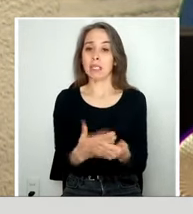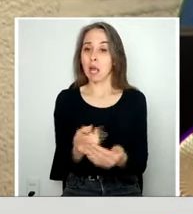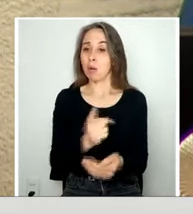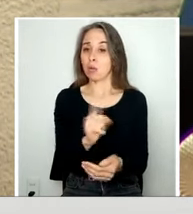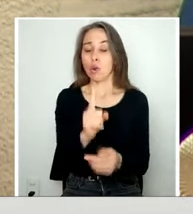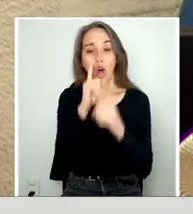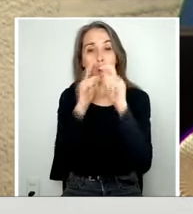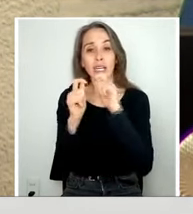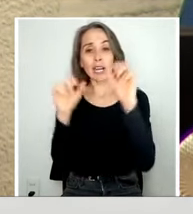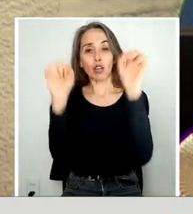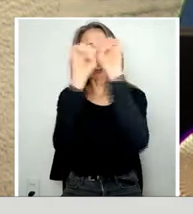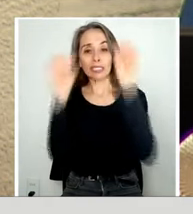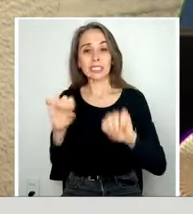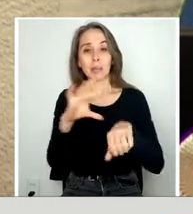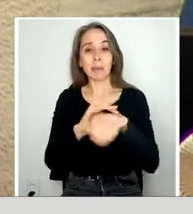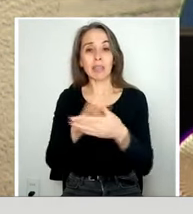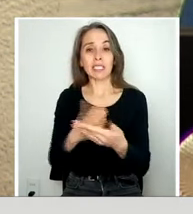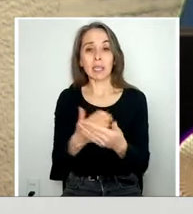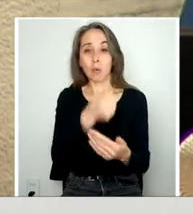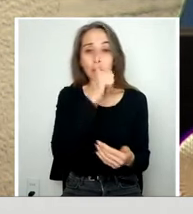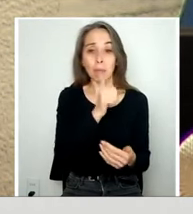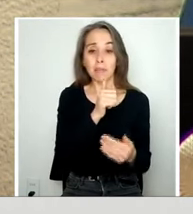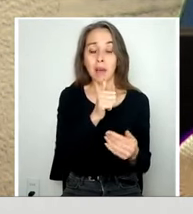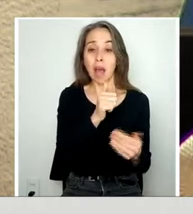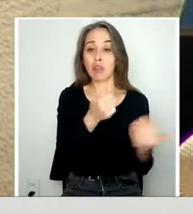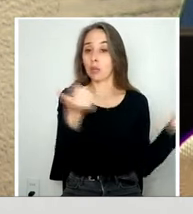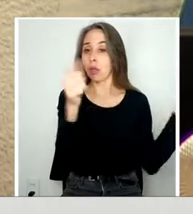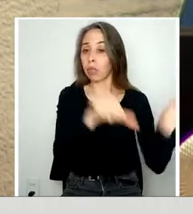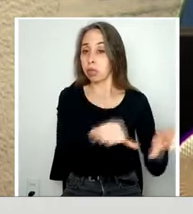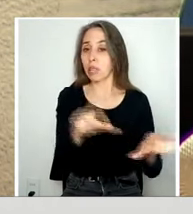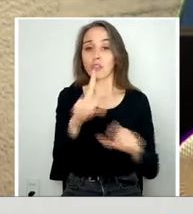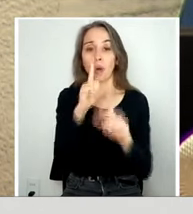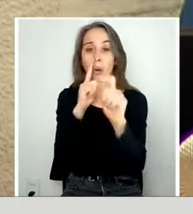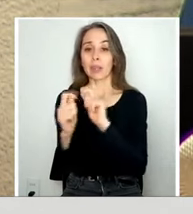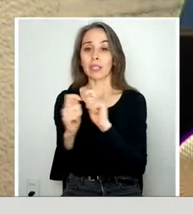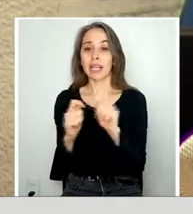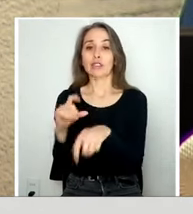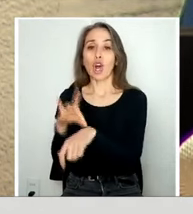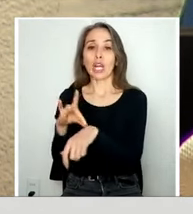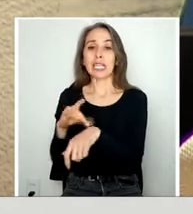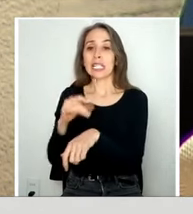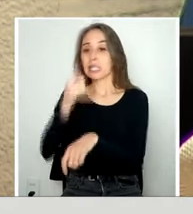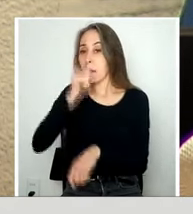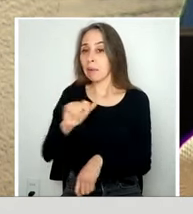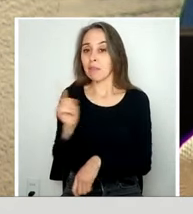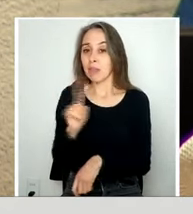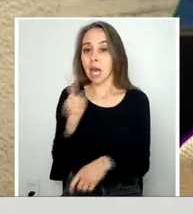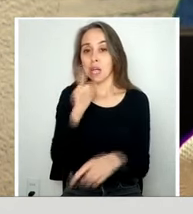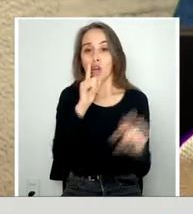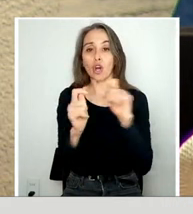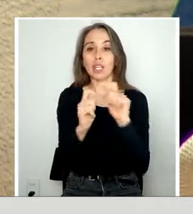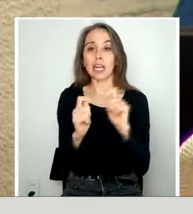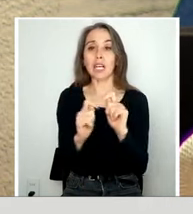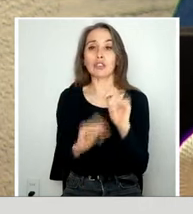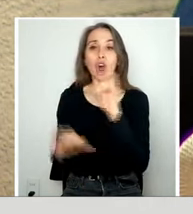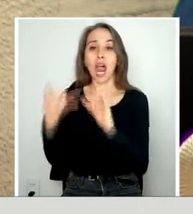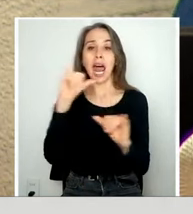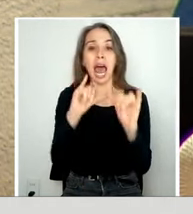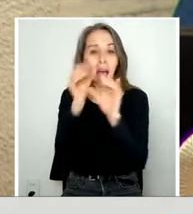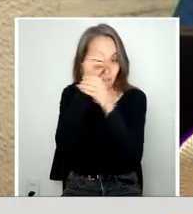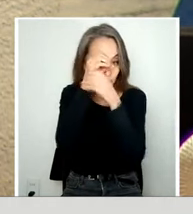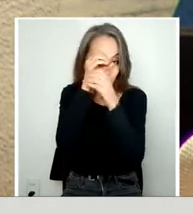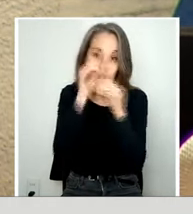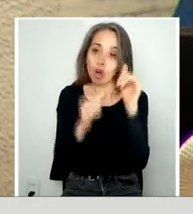el sistema de salud privado no están en riesgo las clínicas no están en riesgo los laboratorios privados